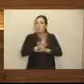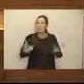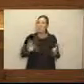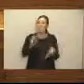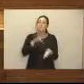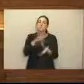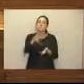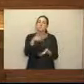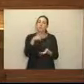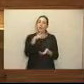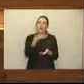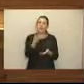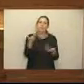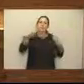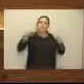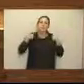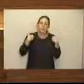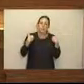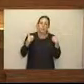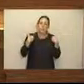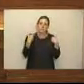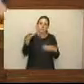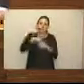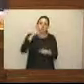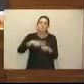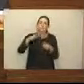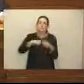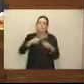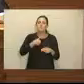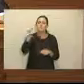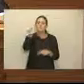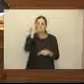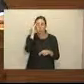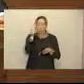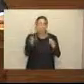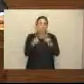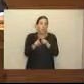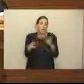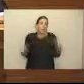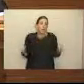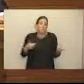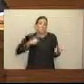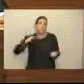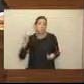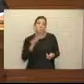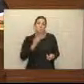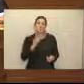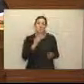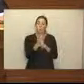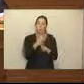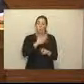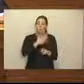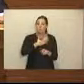la responsabilidad en el ejercicio de la política, yo creo que al que menos le puede achacar una actuación responsable